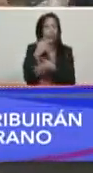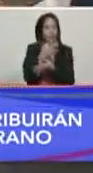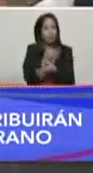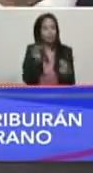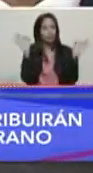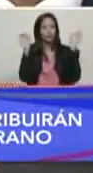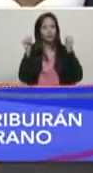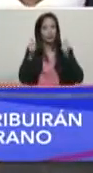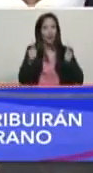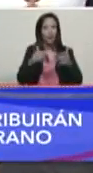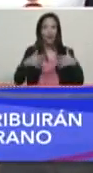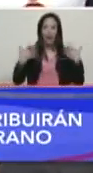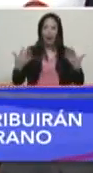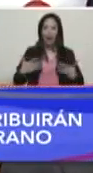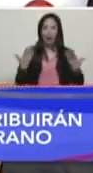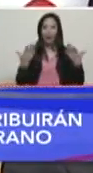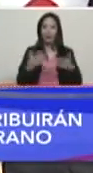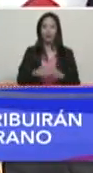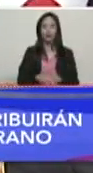felicidad.